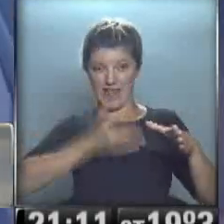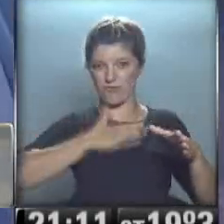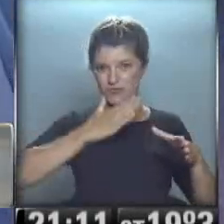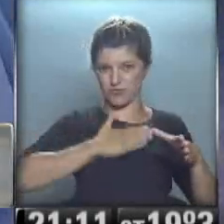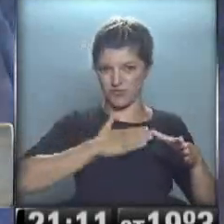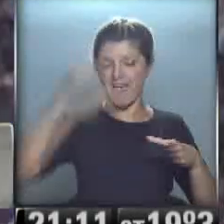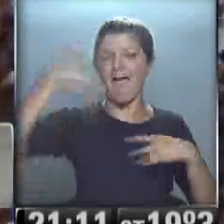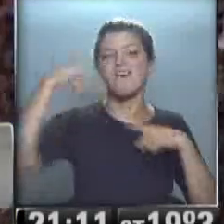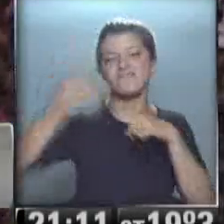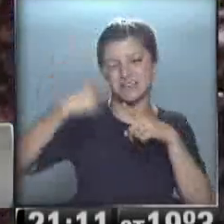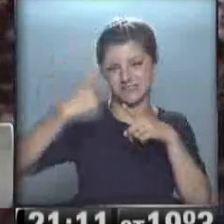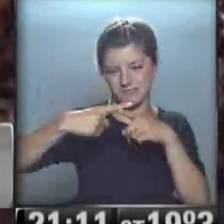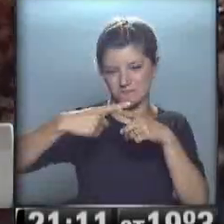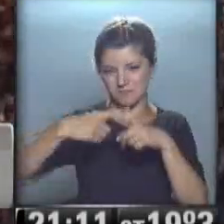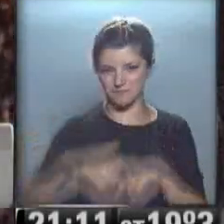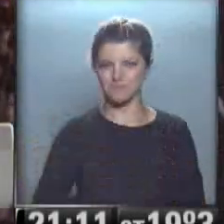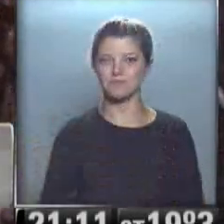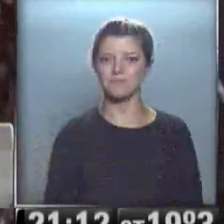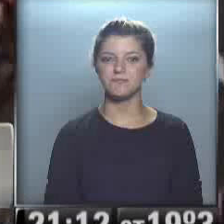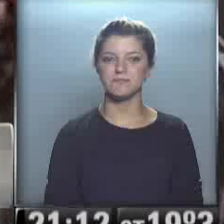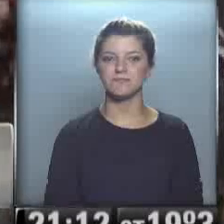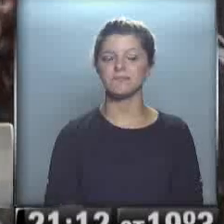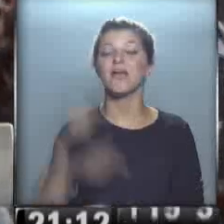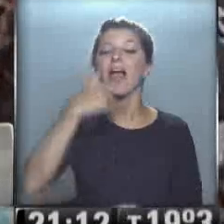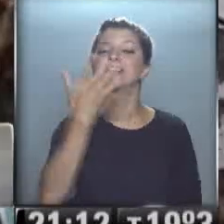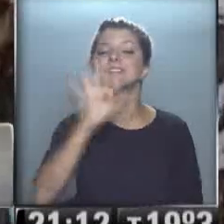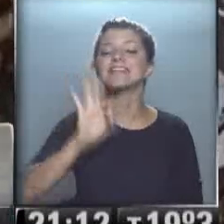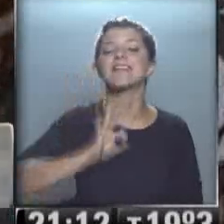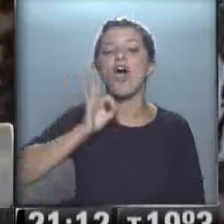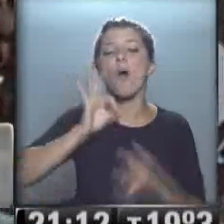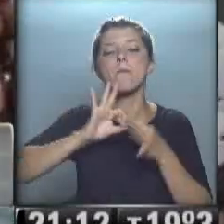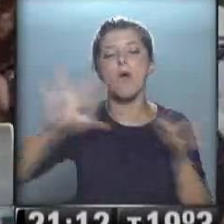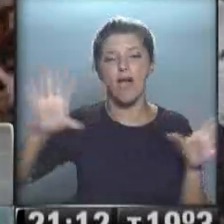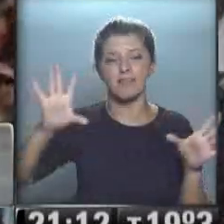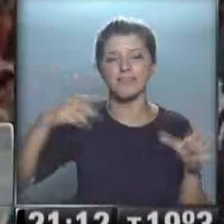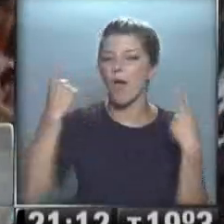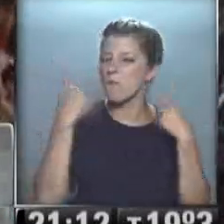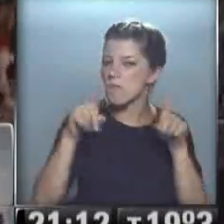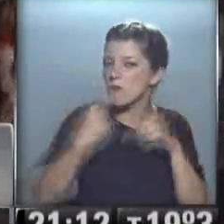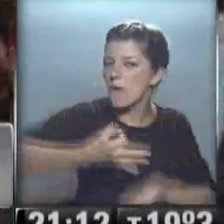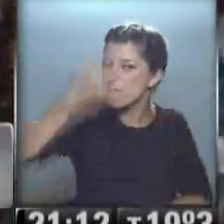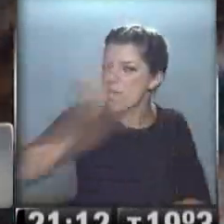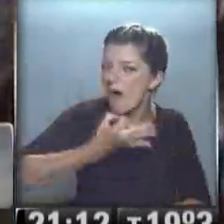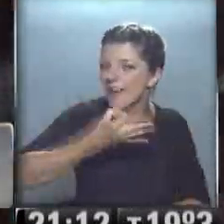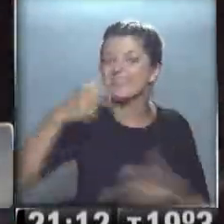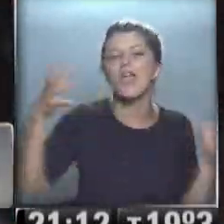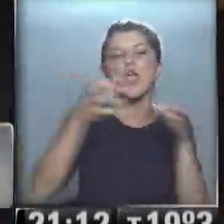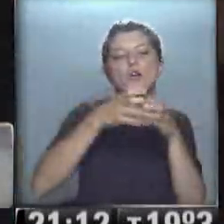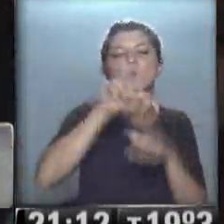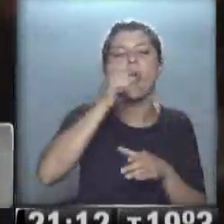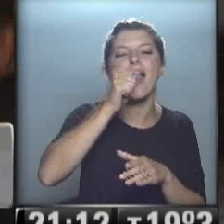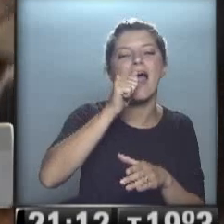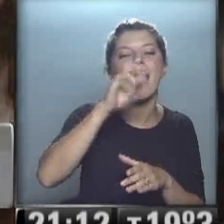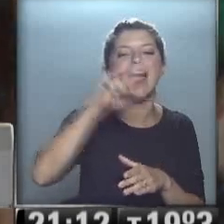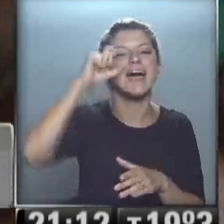fiesta. ¡Esto es 30 años de democracia, rock and roll de bueno! ¡Con la reina! ¡En